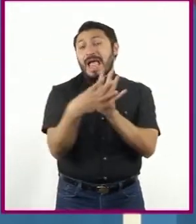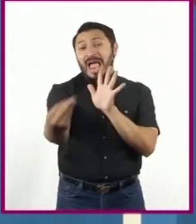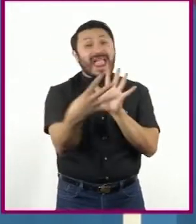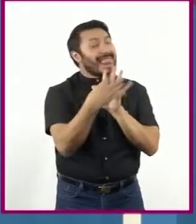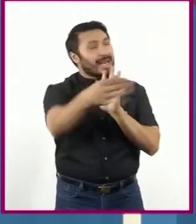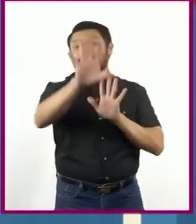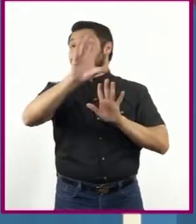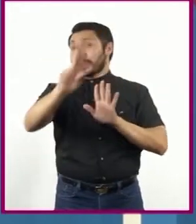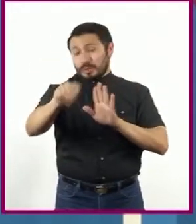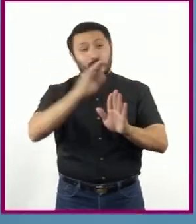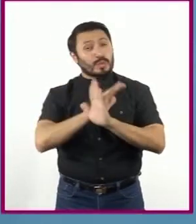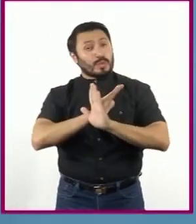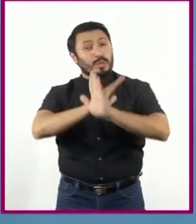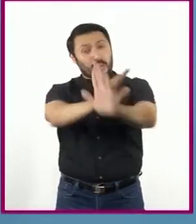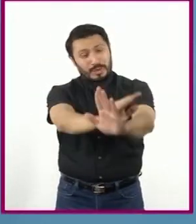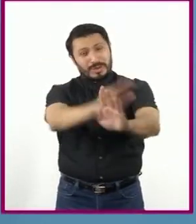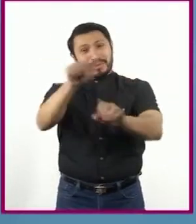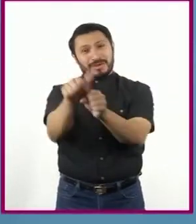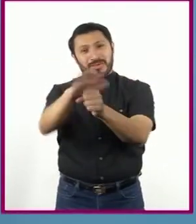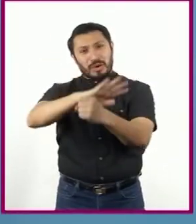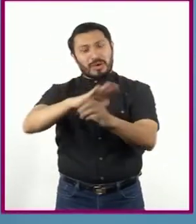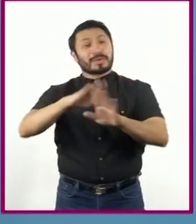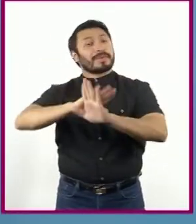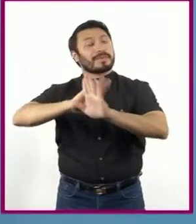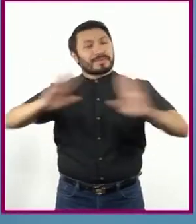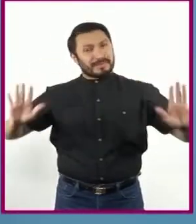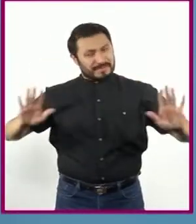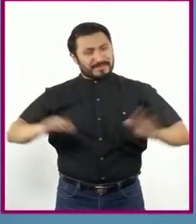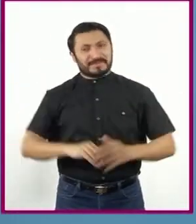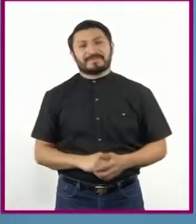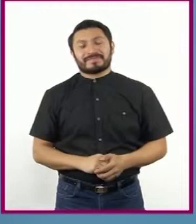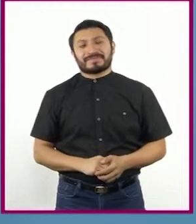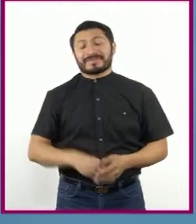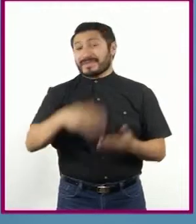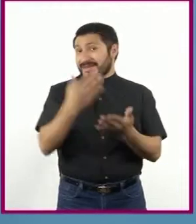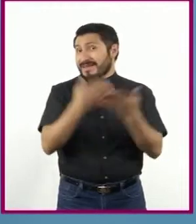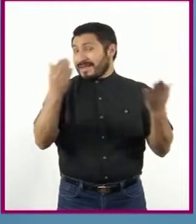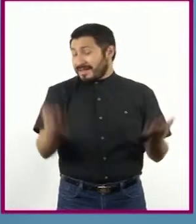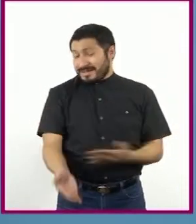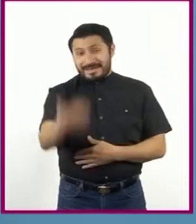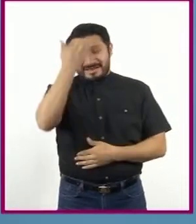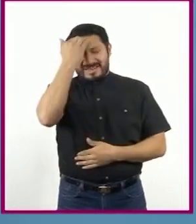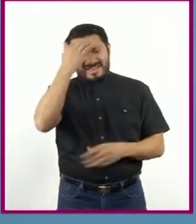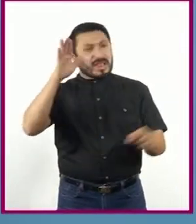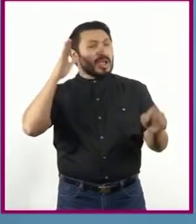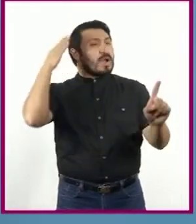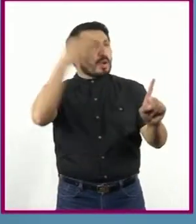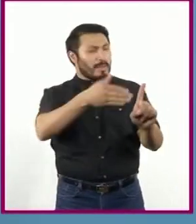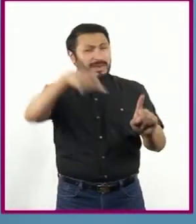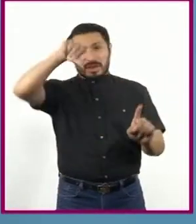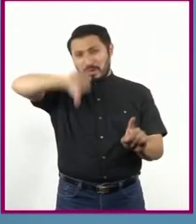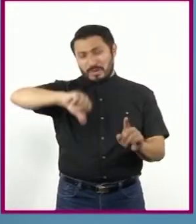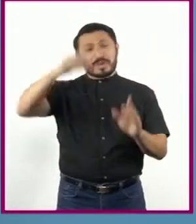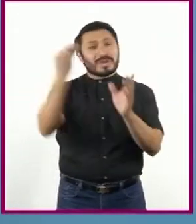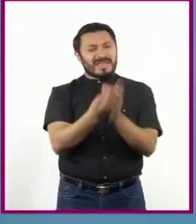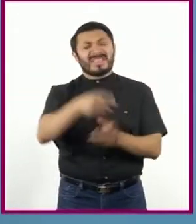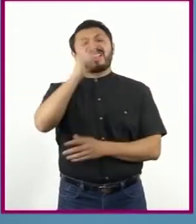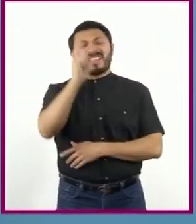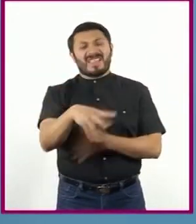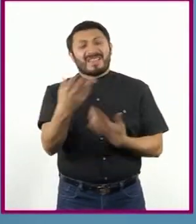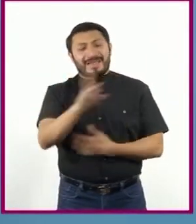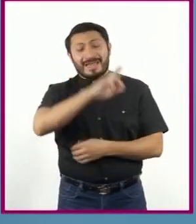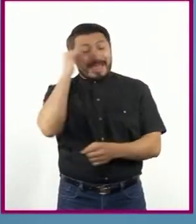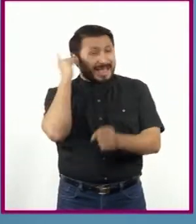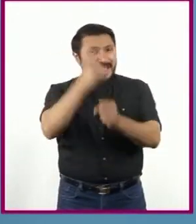de COVID-19. Ahora, conozcamos el propósito de la sesión, y este es reconocer